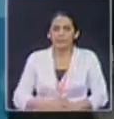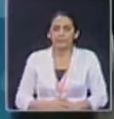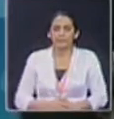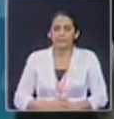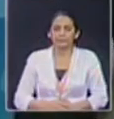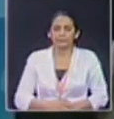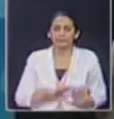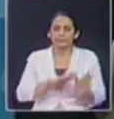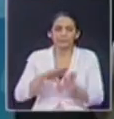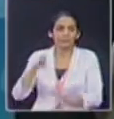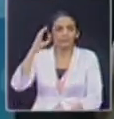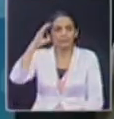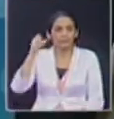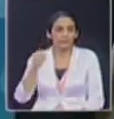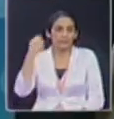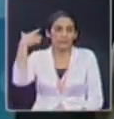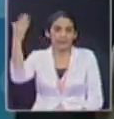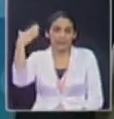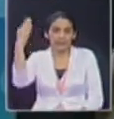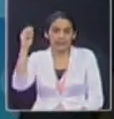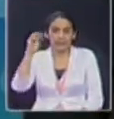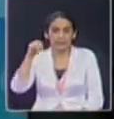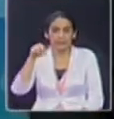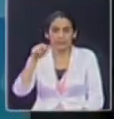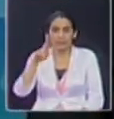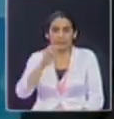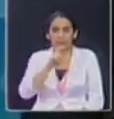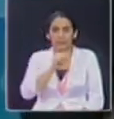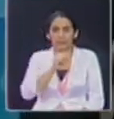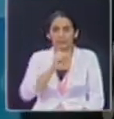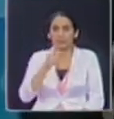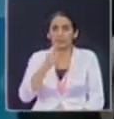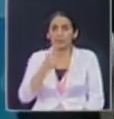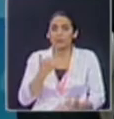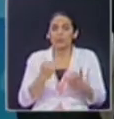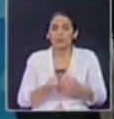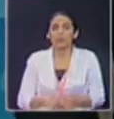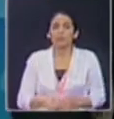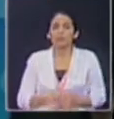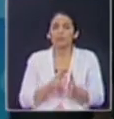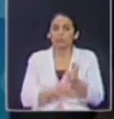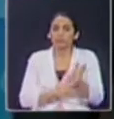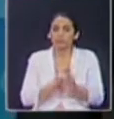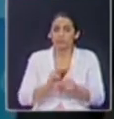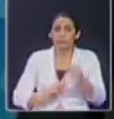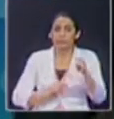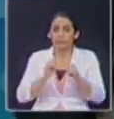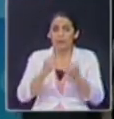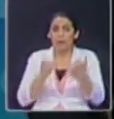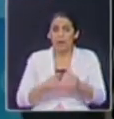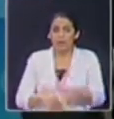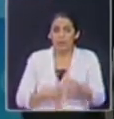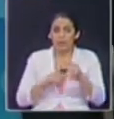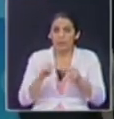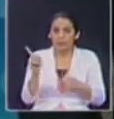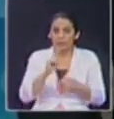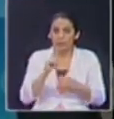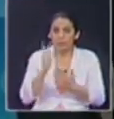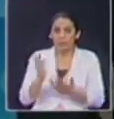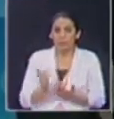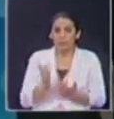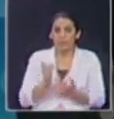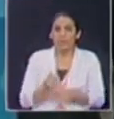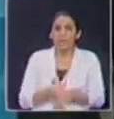El alcalde de Cuenca, Marcelo Cabrera, informó que los trabajos para concluir el proyecto tranvía no iniciarán todavía, pese a haber firmado el contrato con el